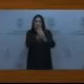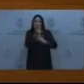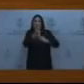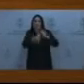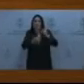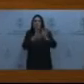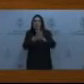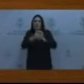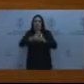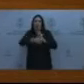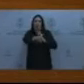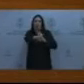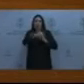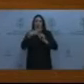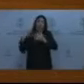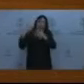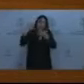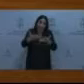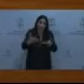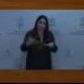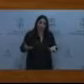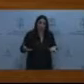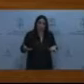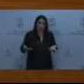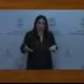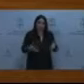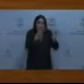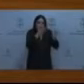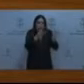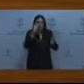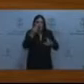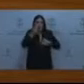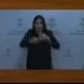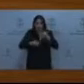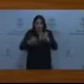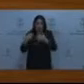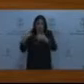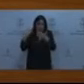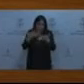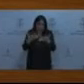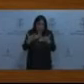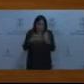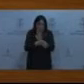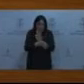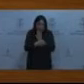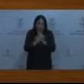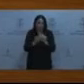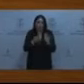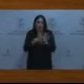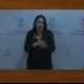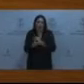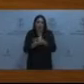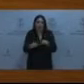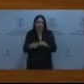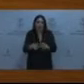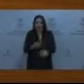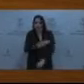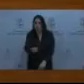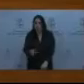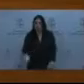indica. Ya van 10 años. No sé si a usted eso le parece gradual o no le parece gradual. A mí me parece soporífero. Pero bueno, estos